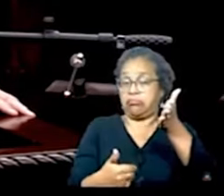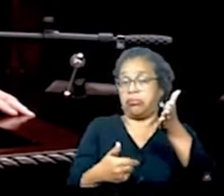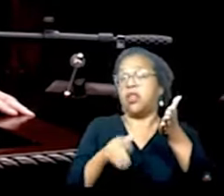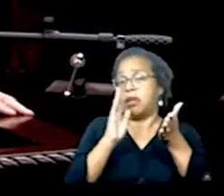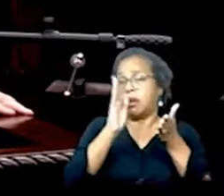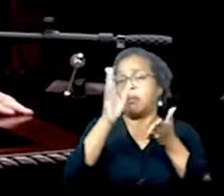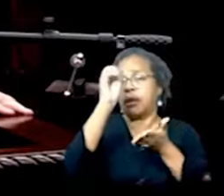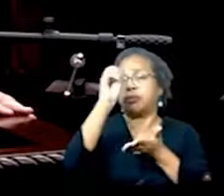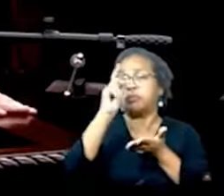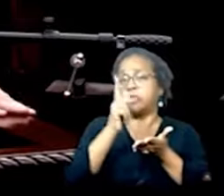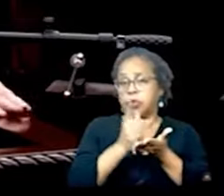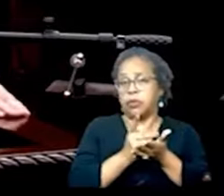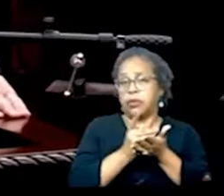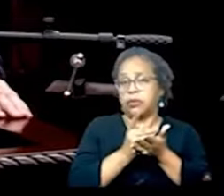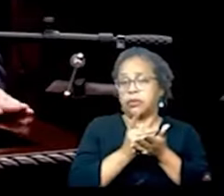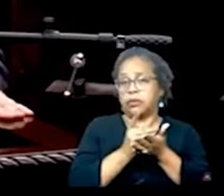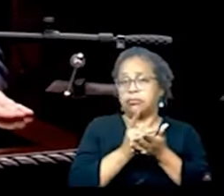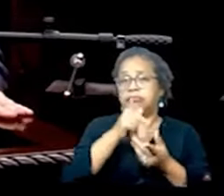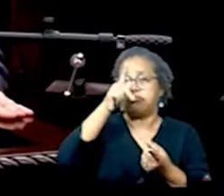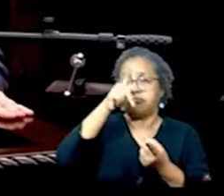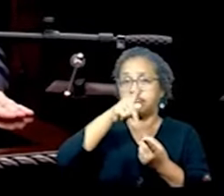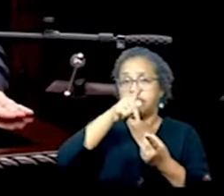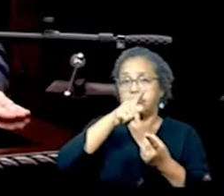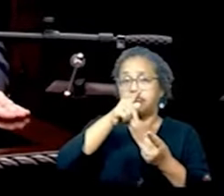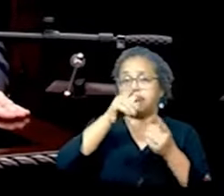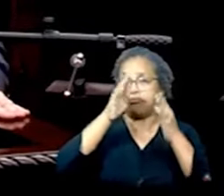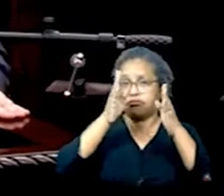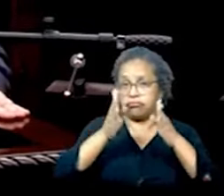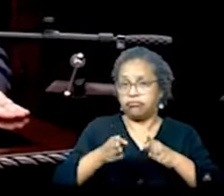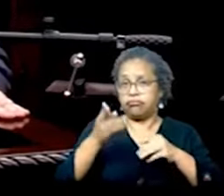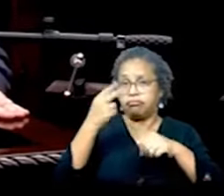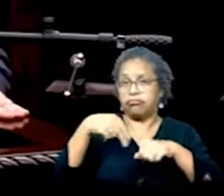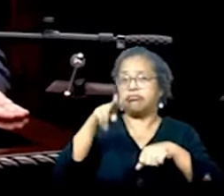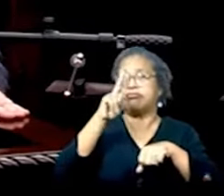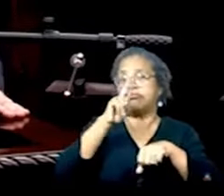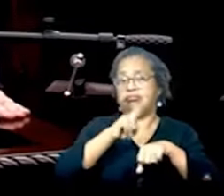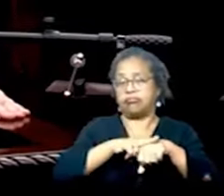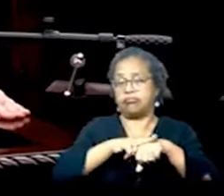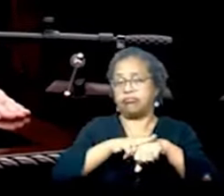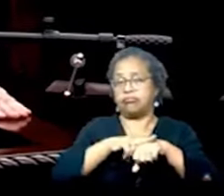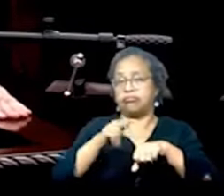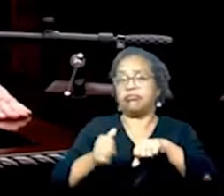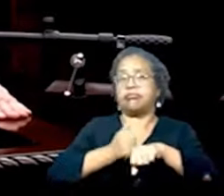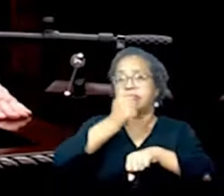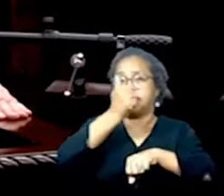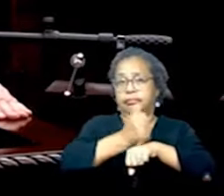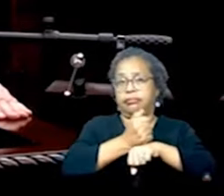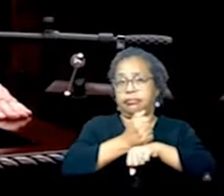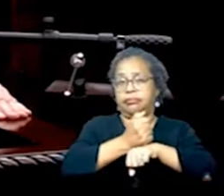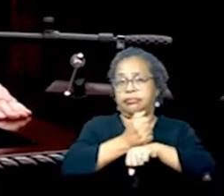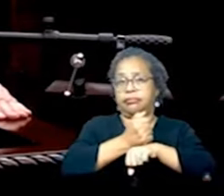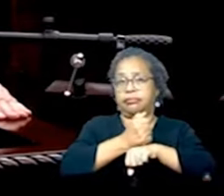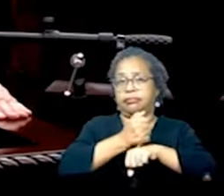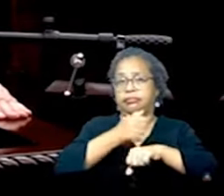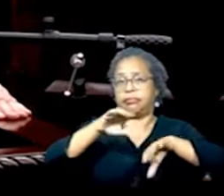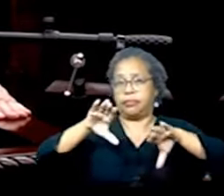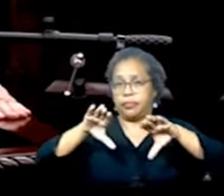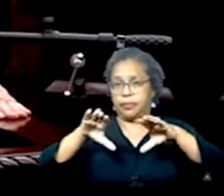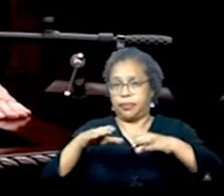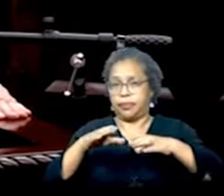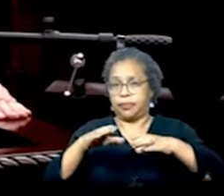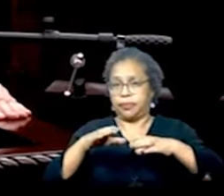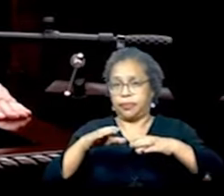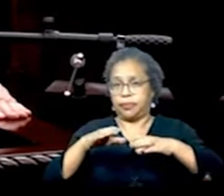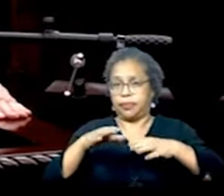de la República, nombrado por el Consejo Nacional de la Magistratura, que ya se ha demostrado que está